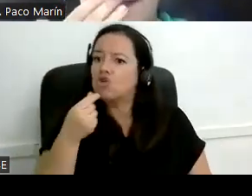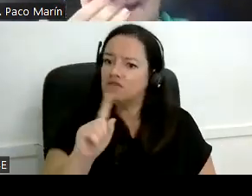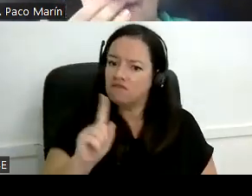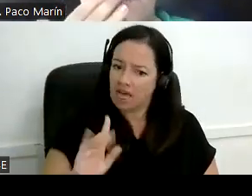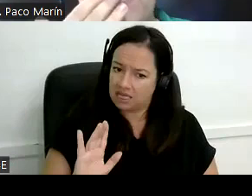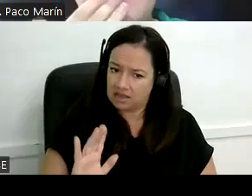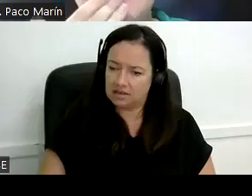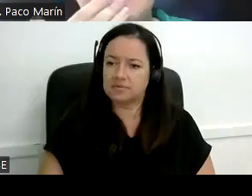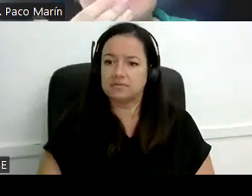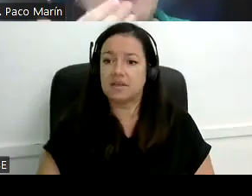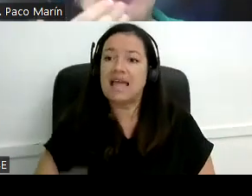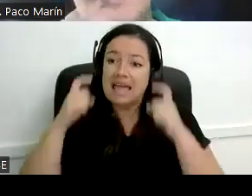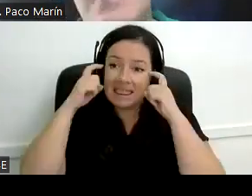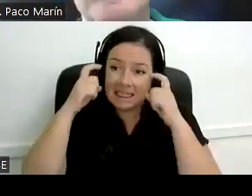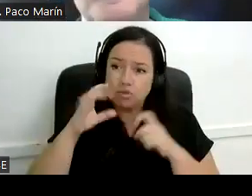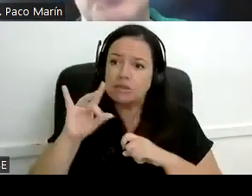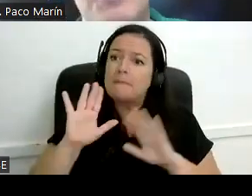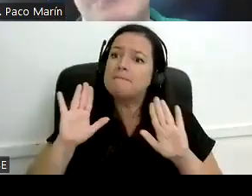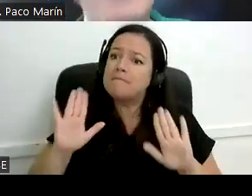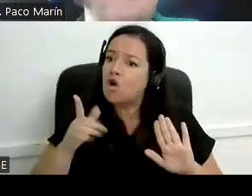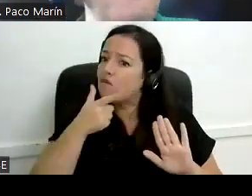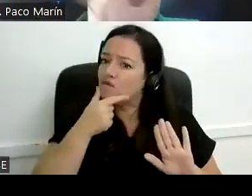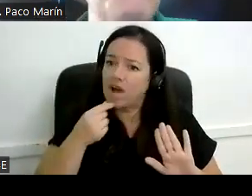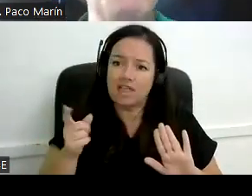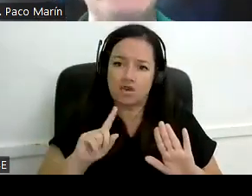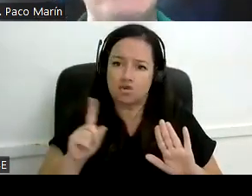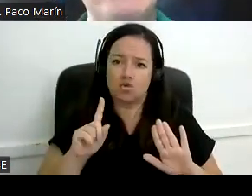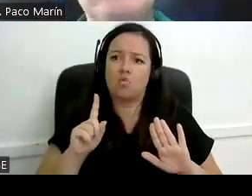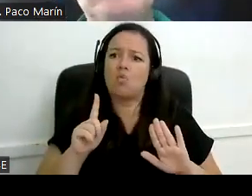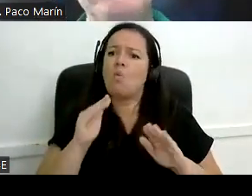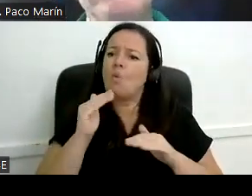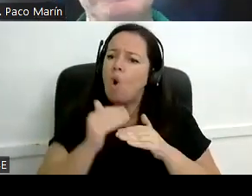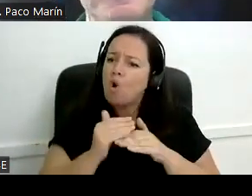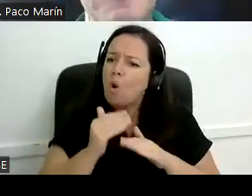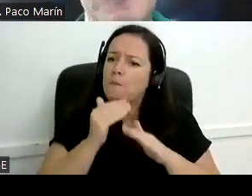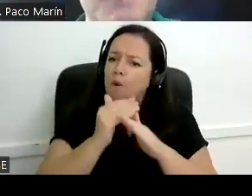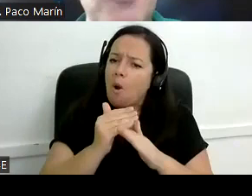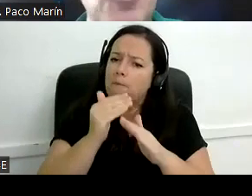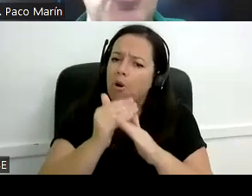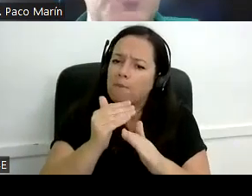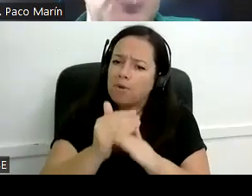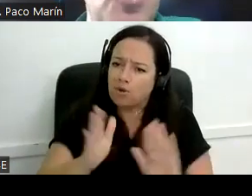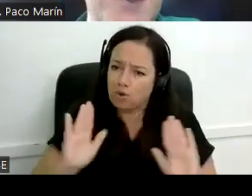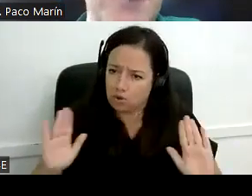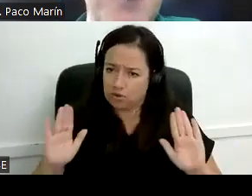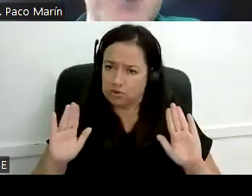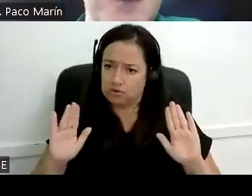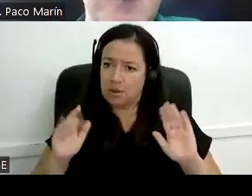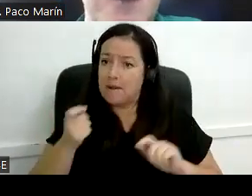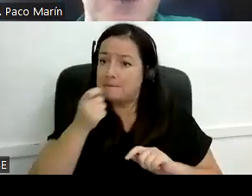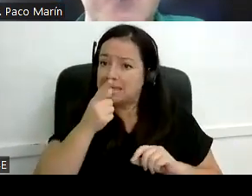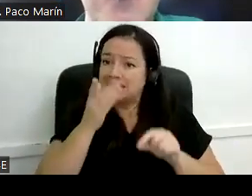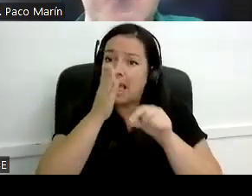Es complicado. Se puede intentar retirar, pero sería una retirada muy, muy, muy lenta, empezando con media